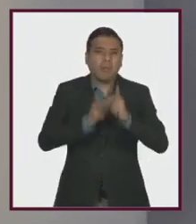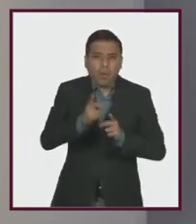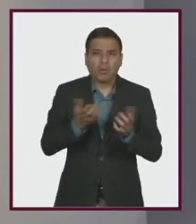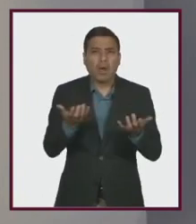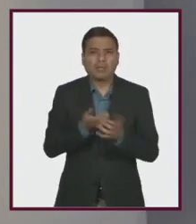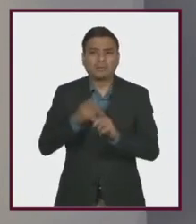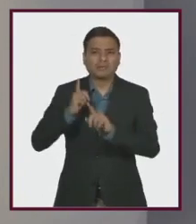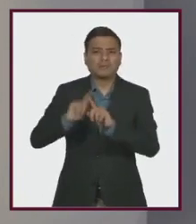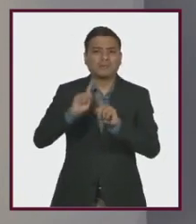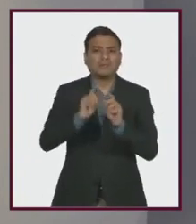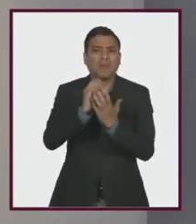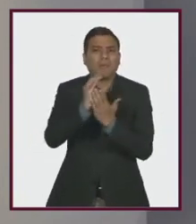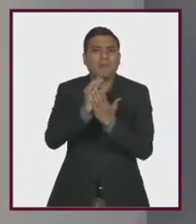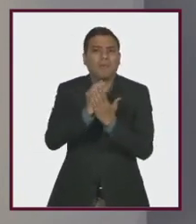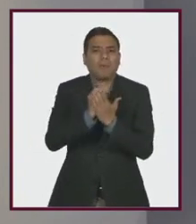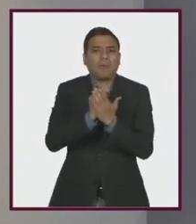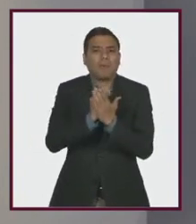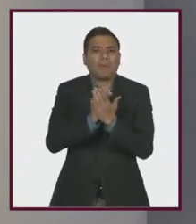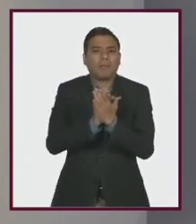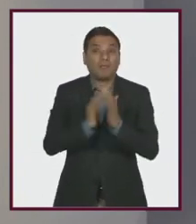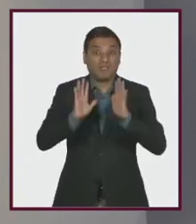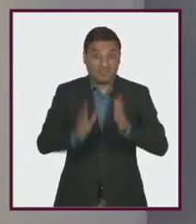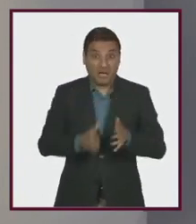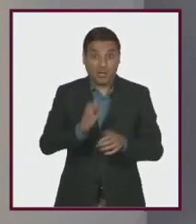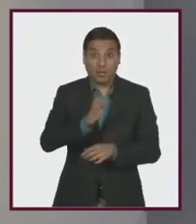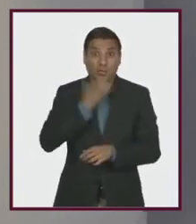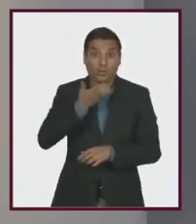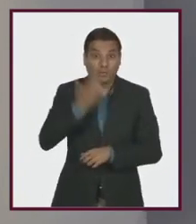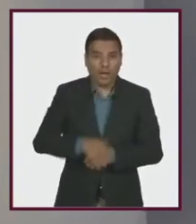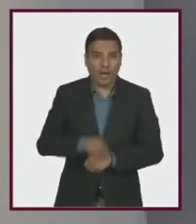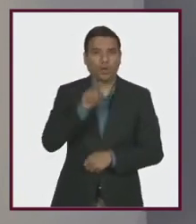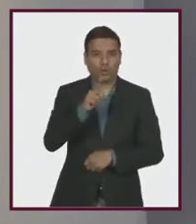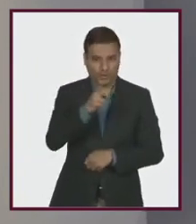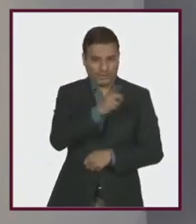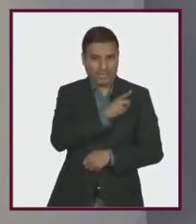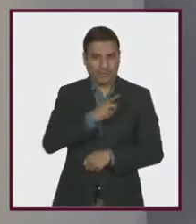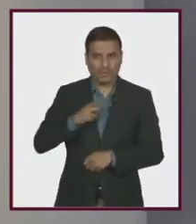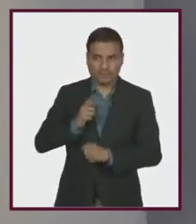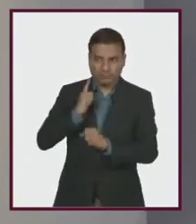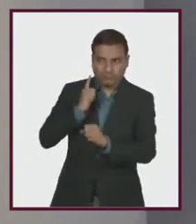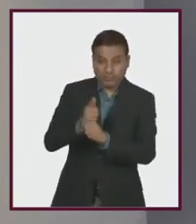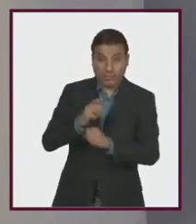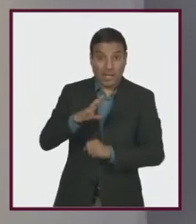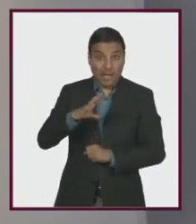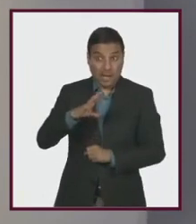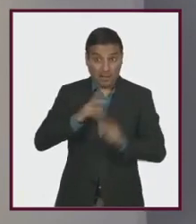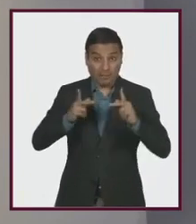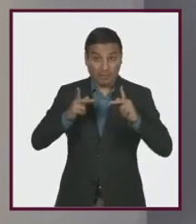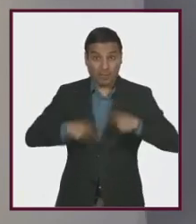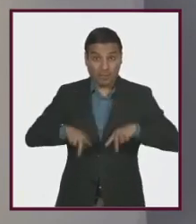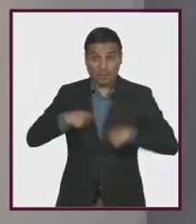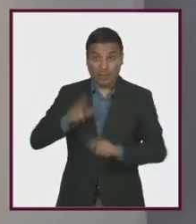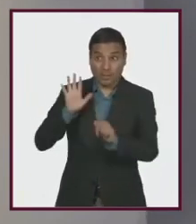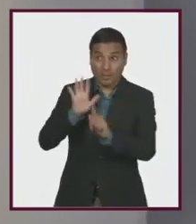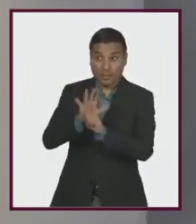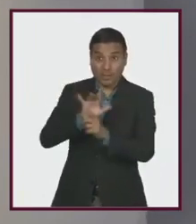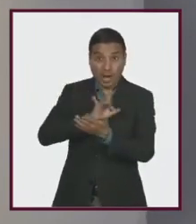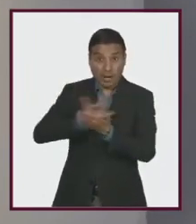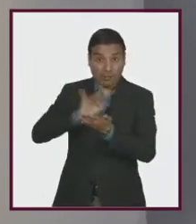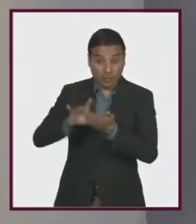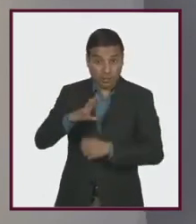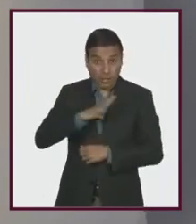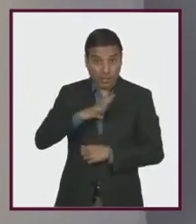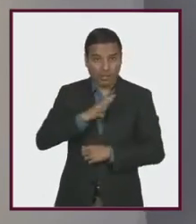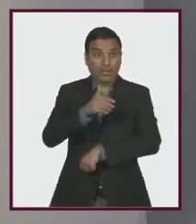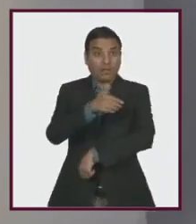del tiempo consumiendo, pues hay que identificar tiene una red de apoyo. La red de apoyo pues tiene que ver con la familia,